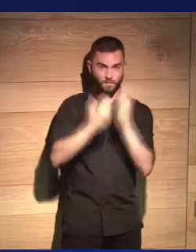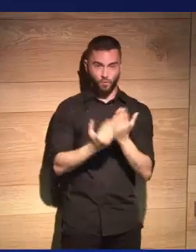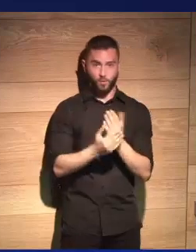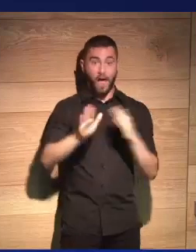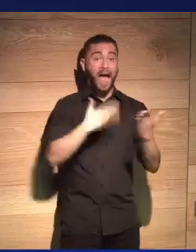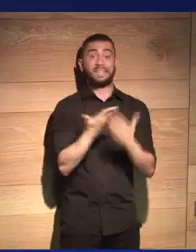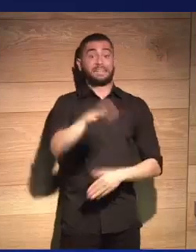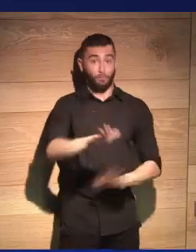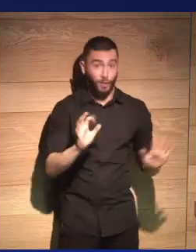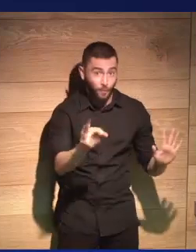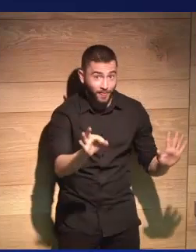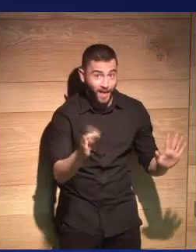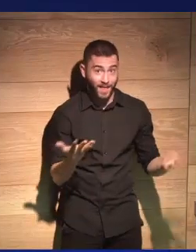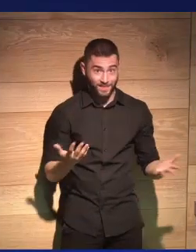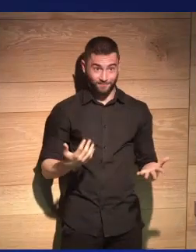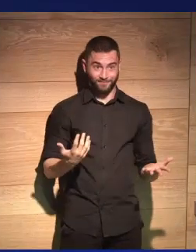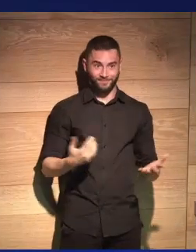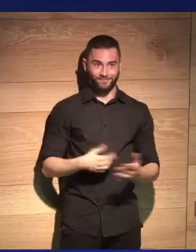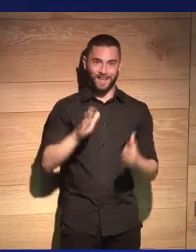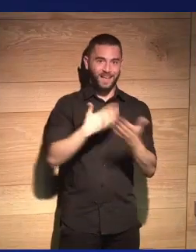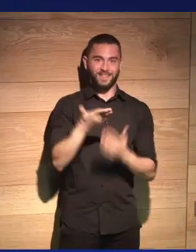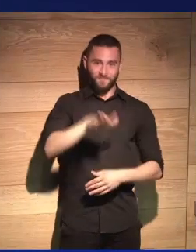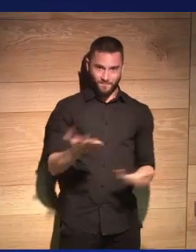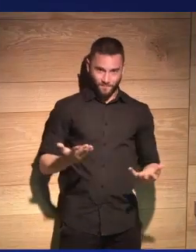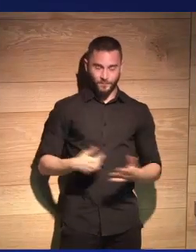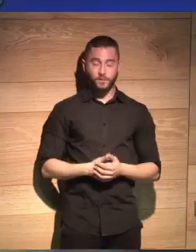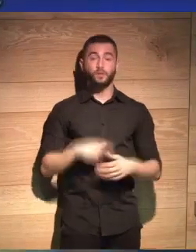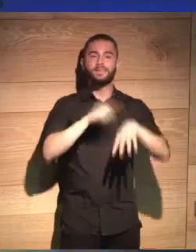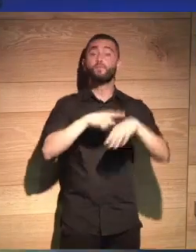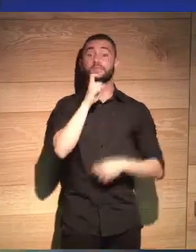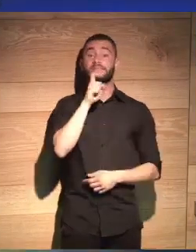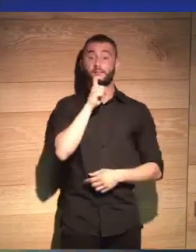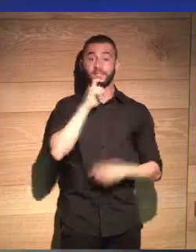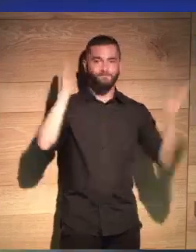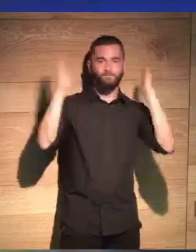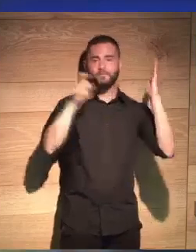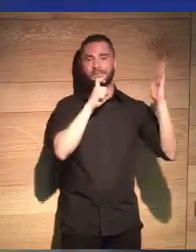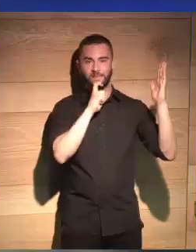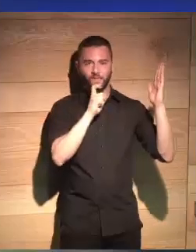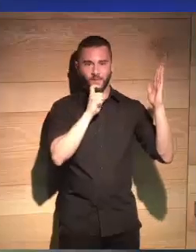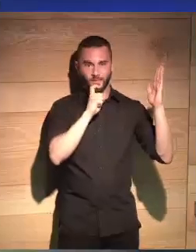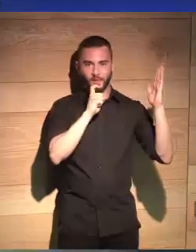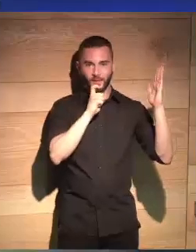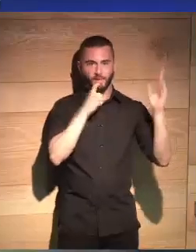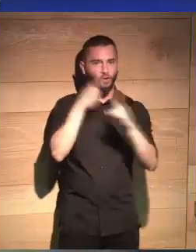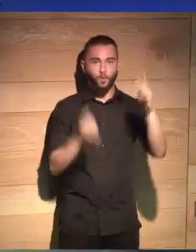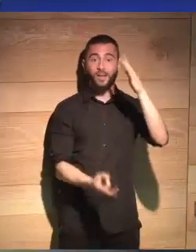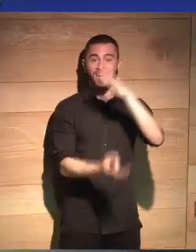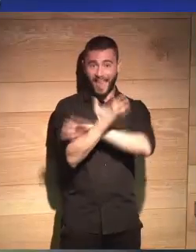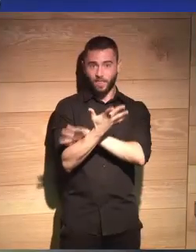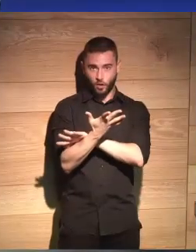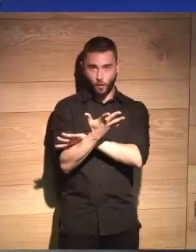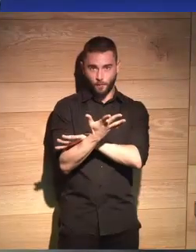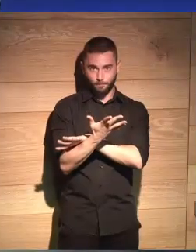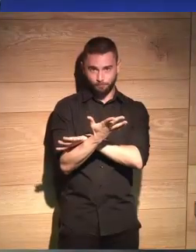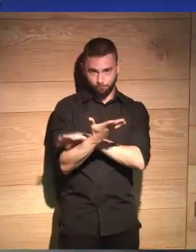supongo que ahí... Son tiempos de que uno esté muerto. Son tiempos difíciles, ¿no? Son tiempos difíciles para la creación,